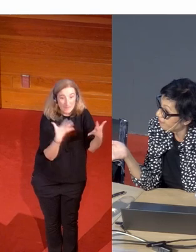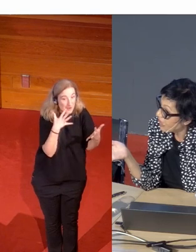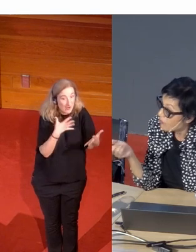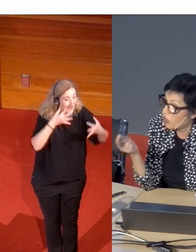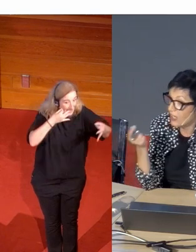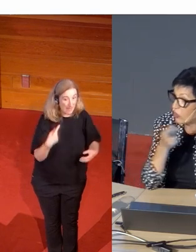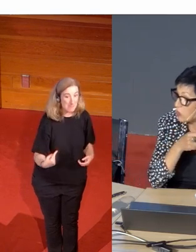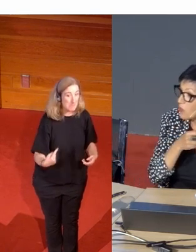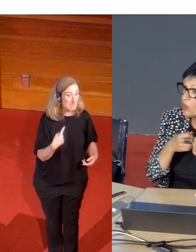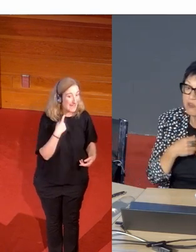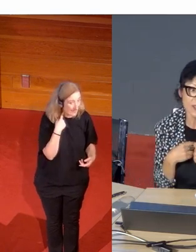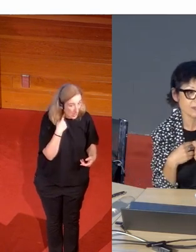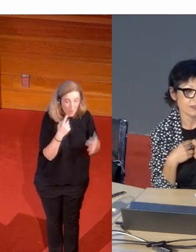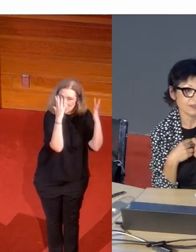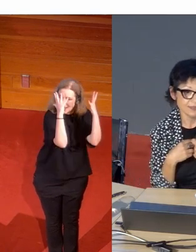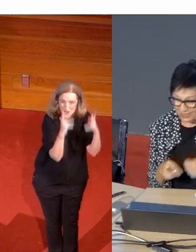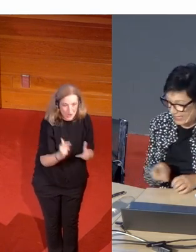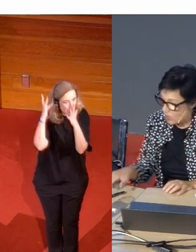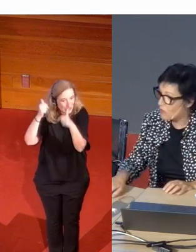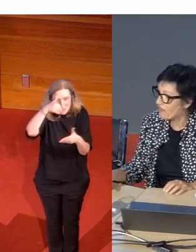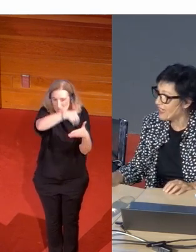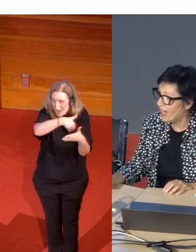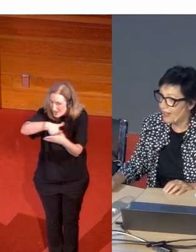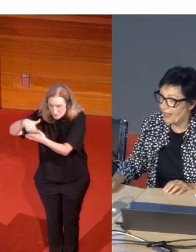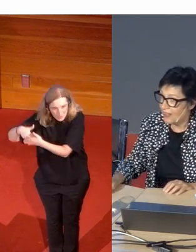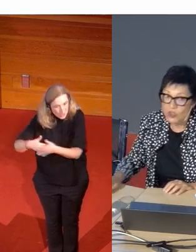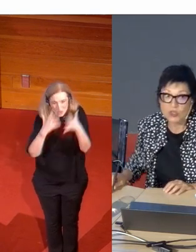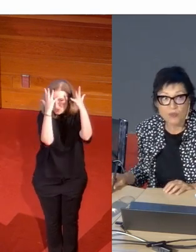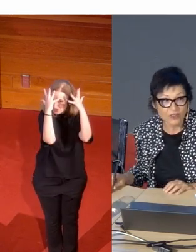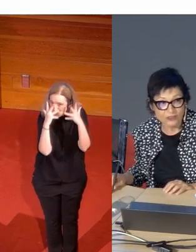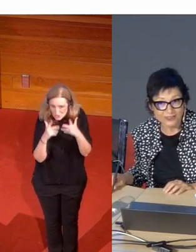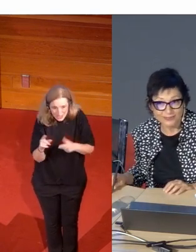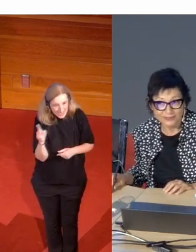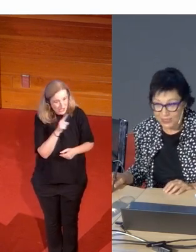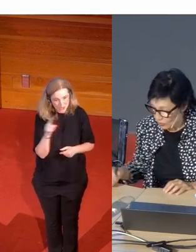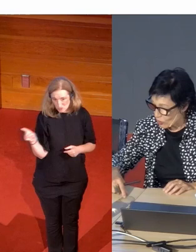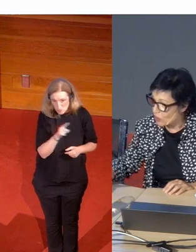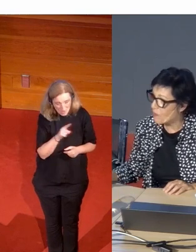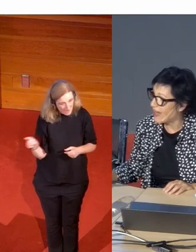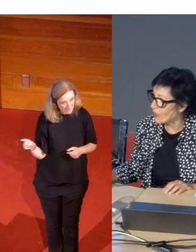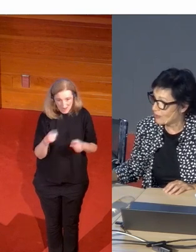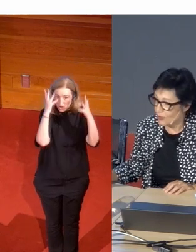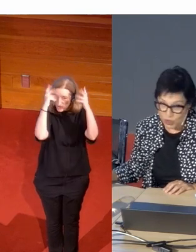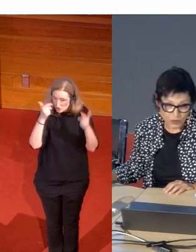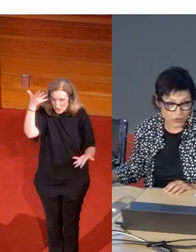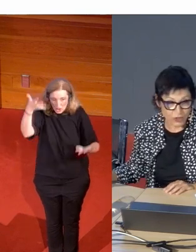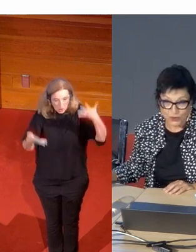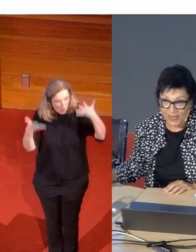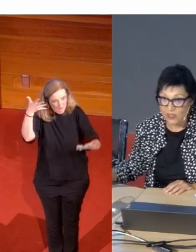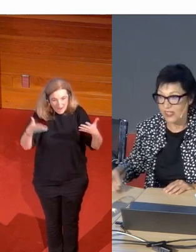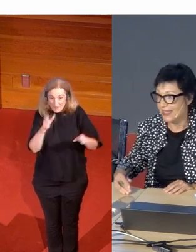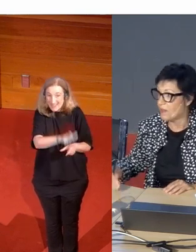perdió porque lo que se sumó no fue en la suma final no se sumaron no no se compararon los